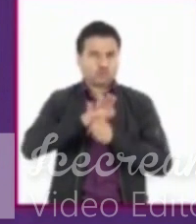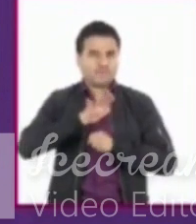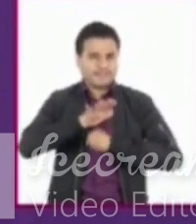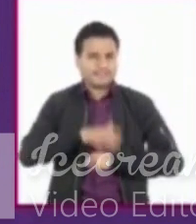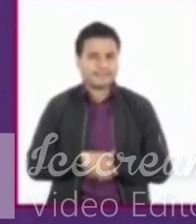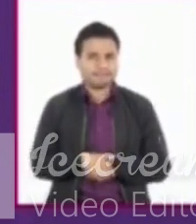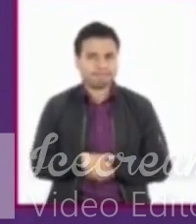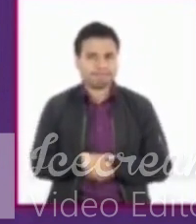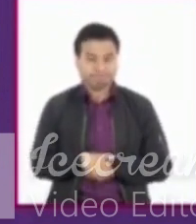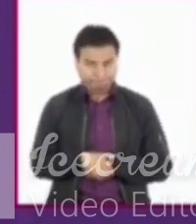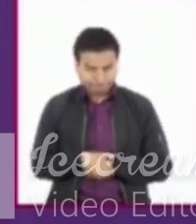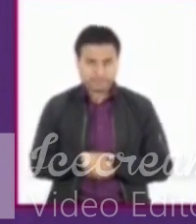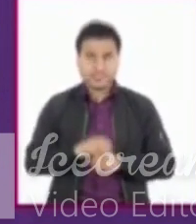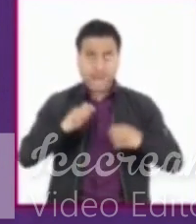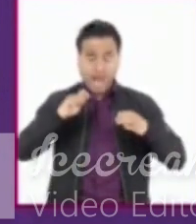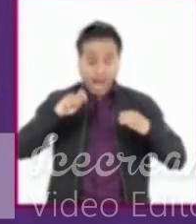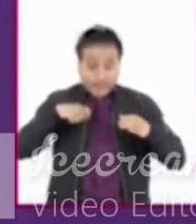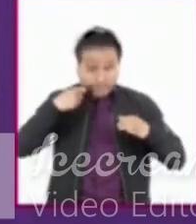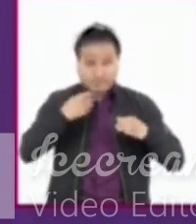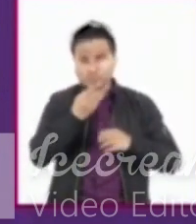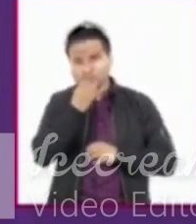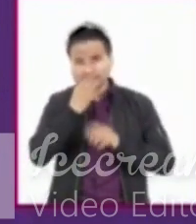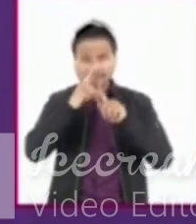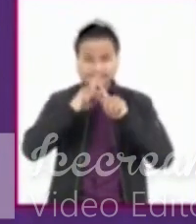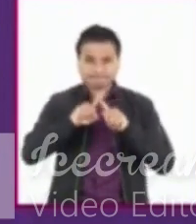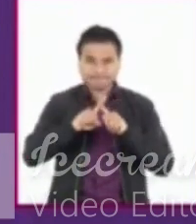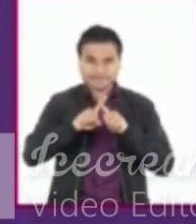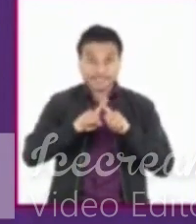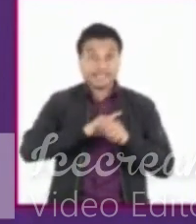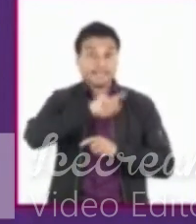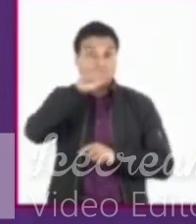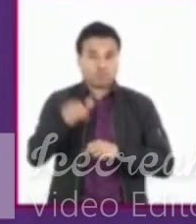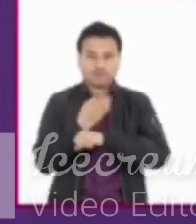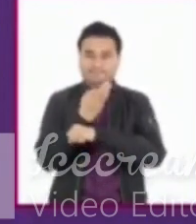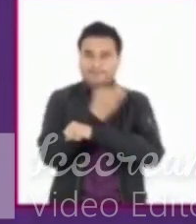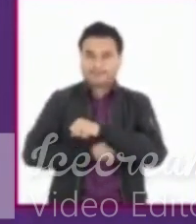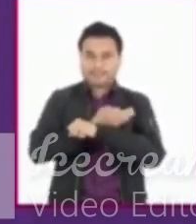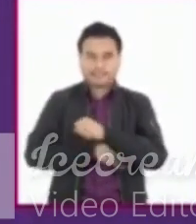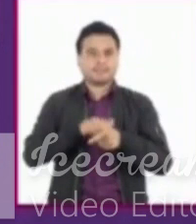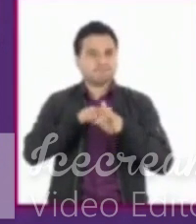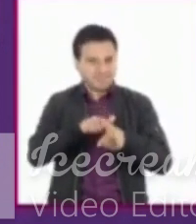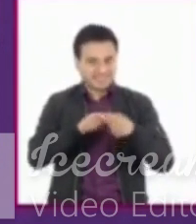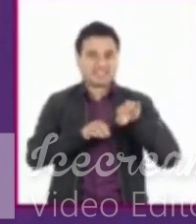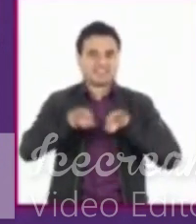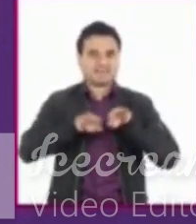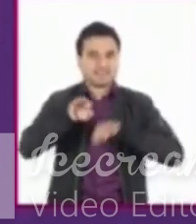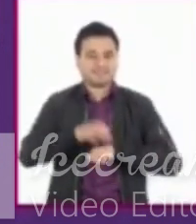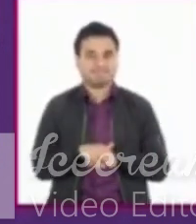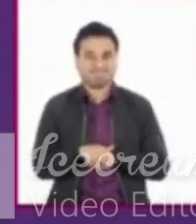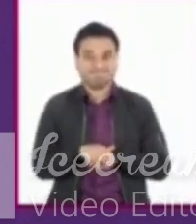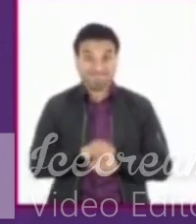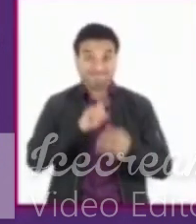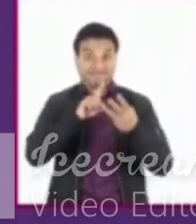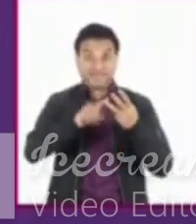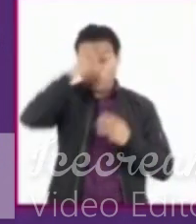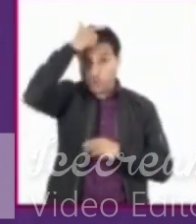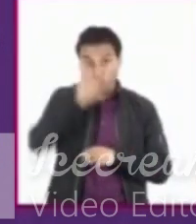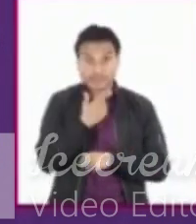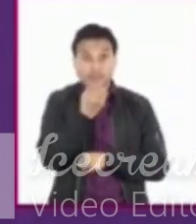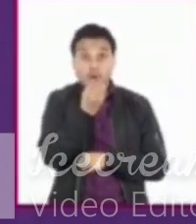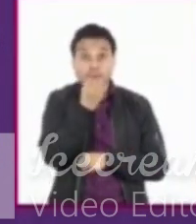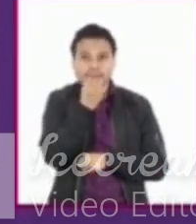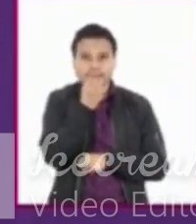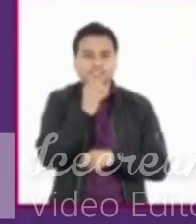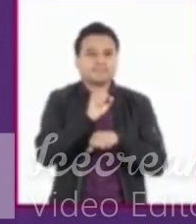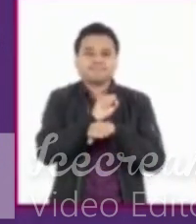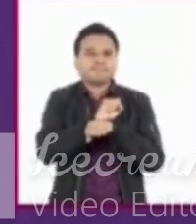alimentos ingeridos en ella enfrentarás las actividades vespertinas. La cena, por el contrario, debe ser